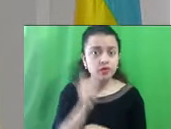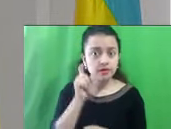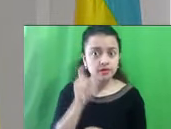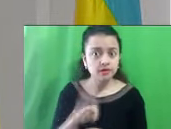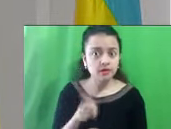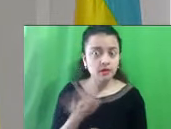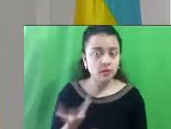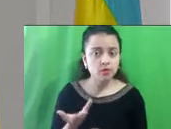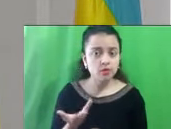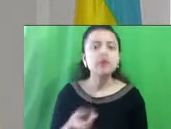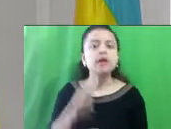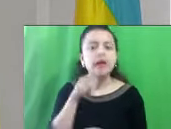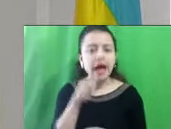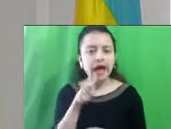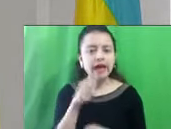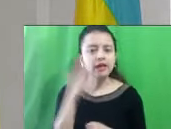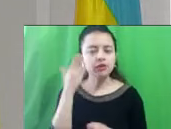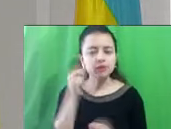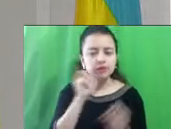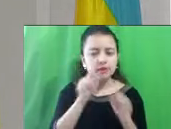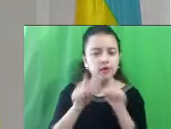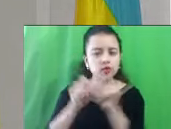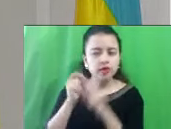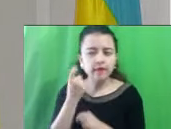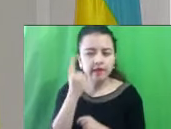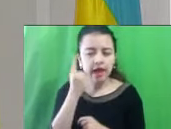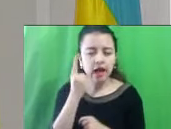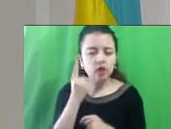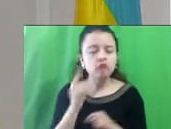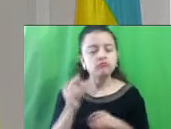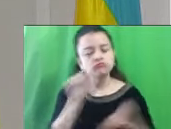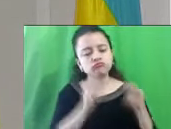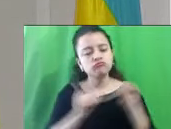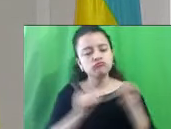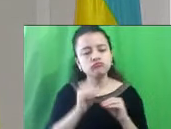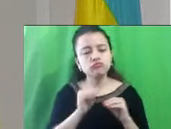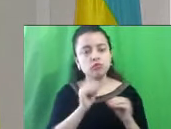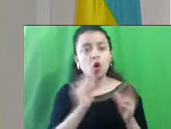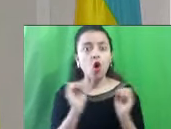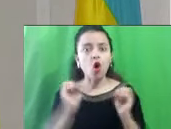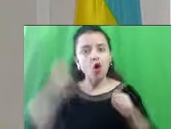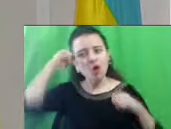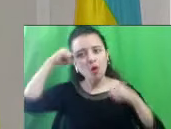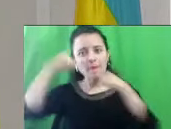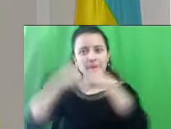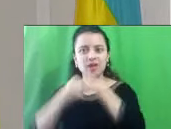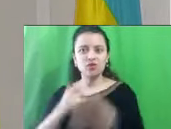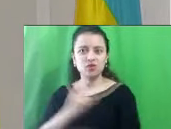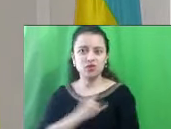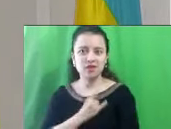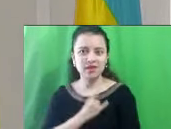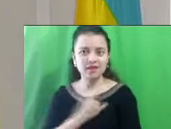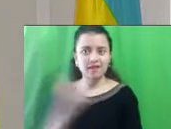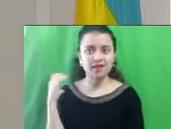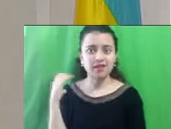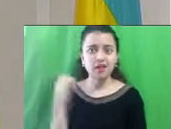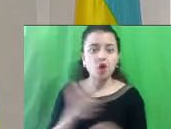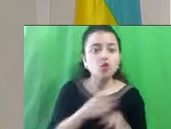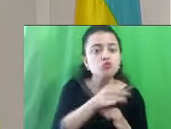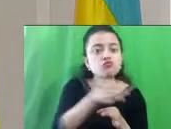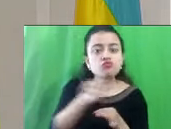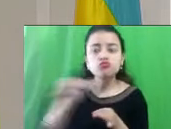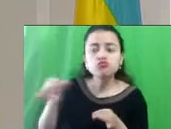También se suscribieron convenios muy importantes con universidades tanto de Facatativá como del sector que benefician a los funcionarios